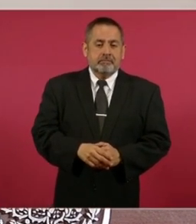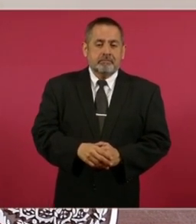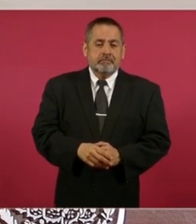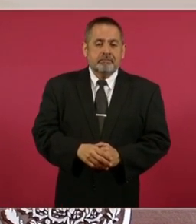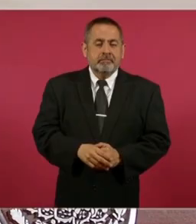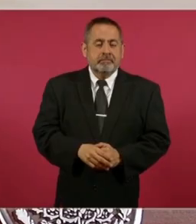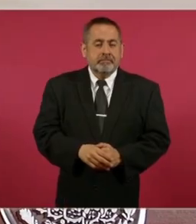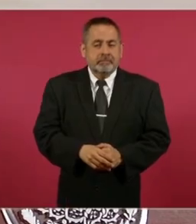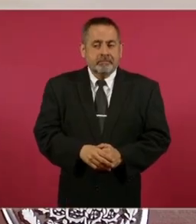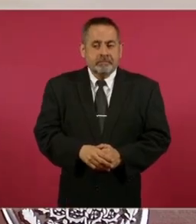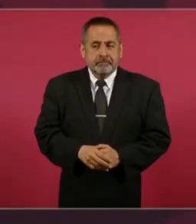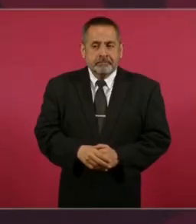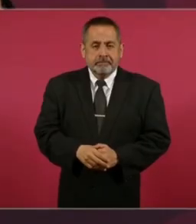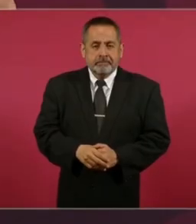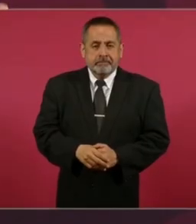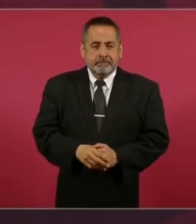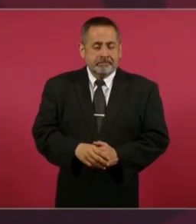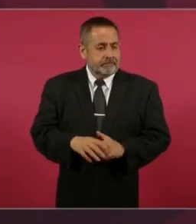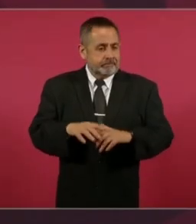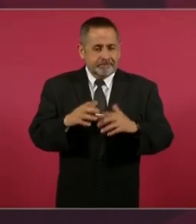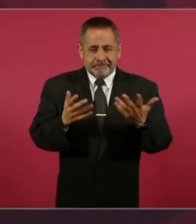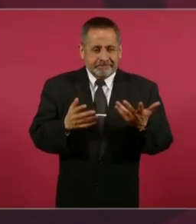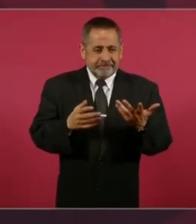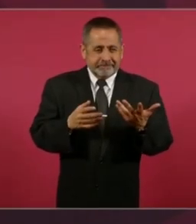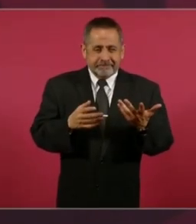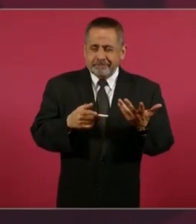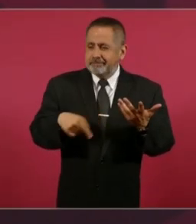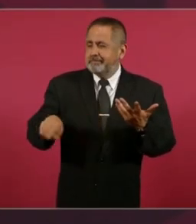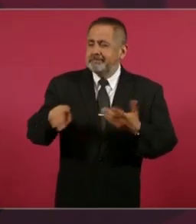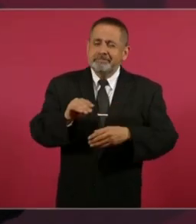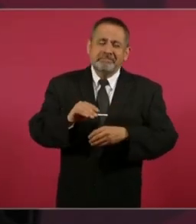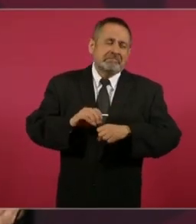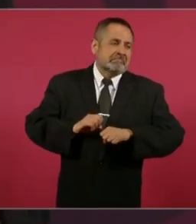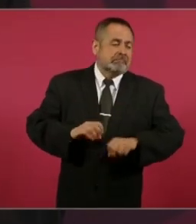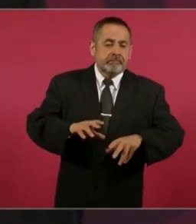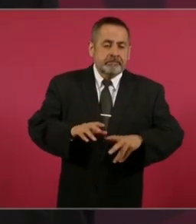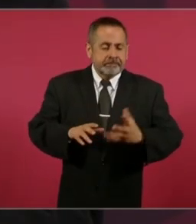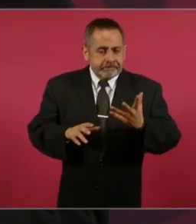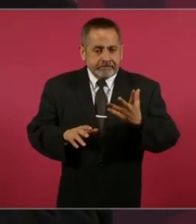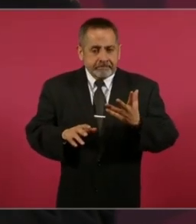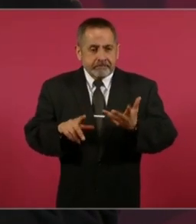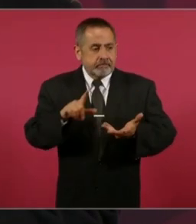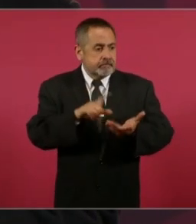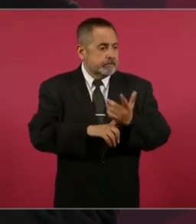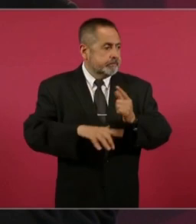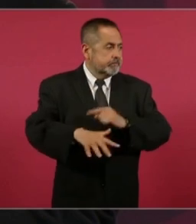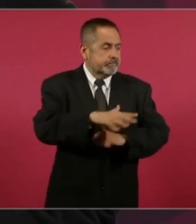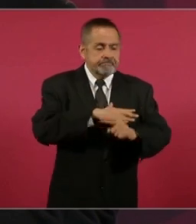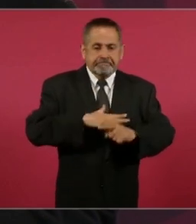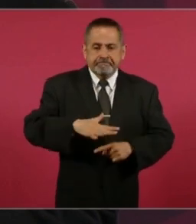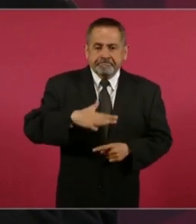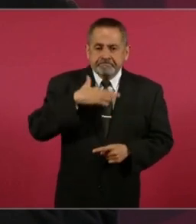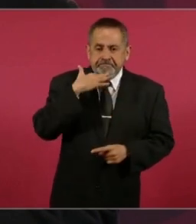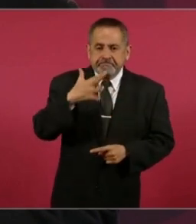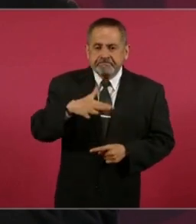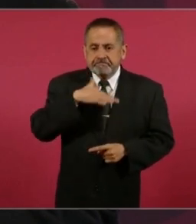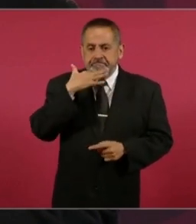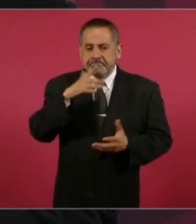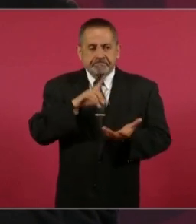cisen pero en el abandono general más en un ambiente de corrupción